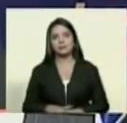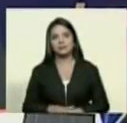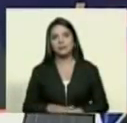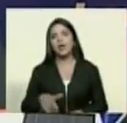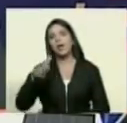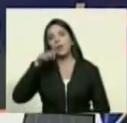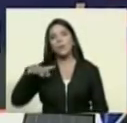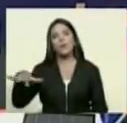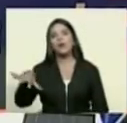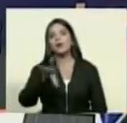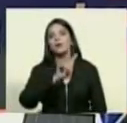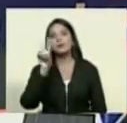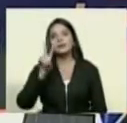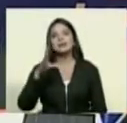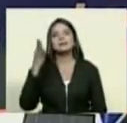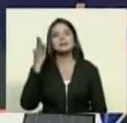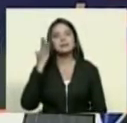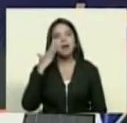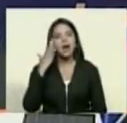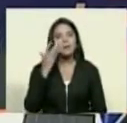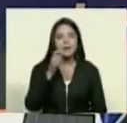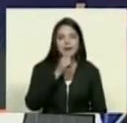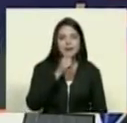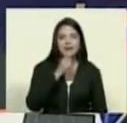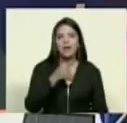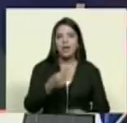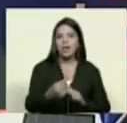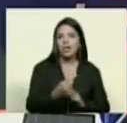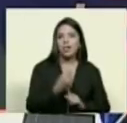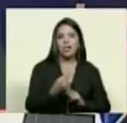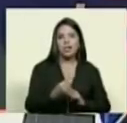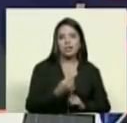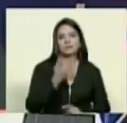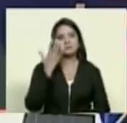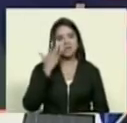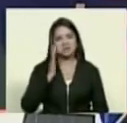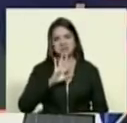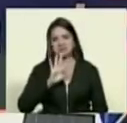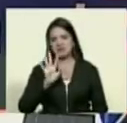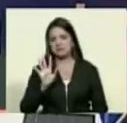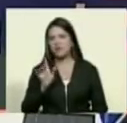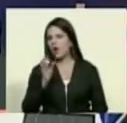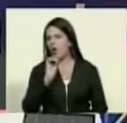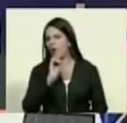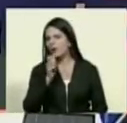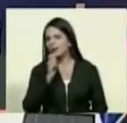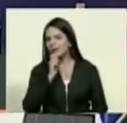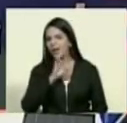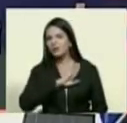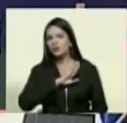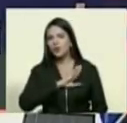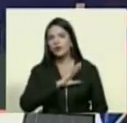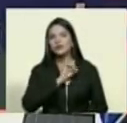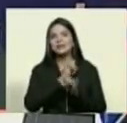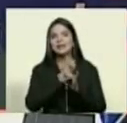El pueblo de Venezuela ya sabe quién está agrediéndolo. O quién es el dueño de Dollar